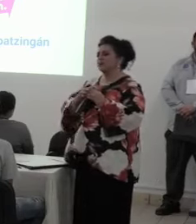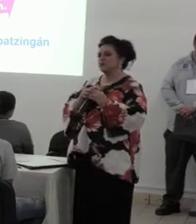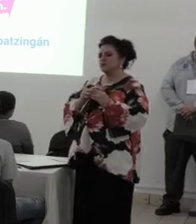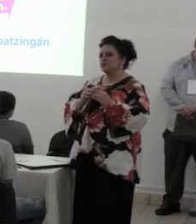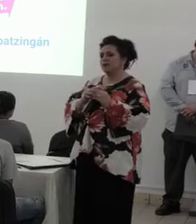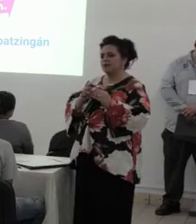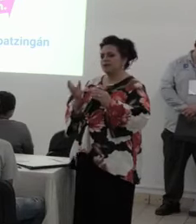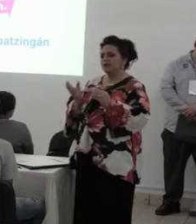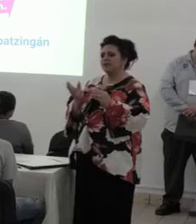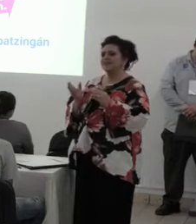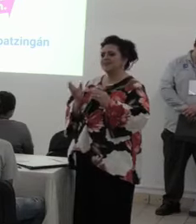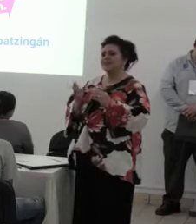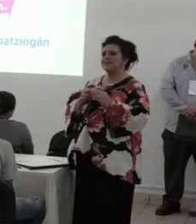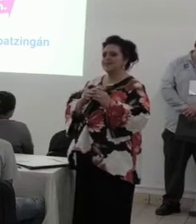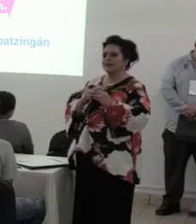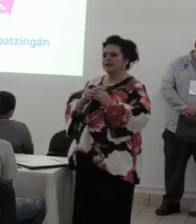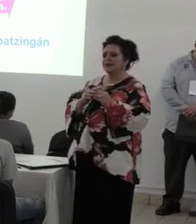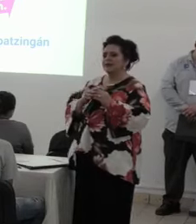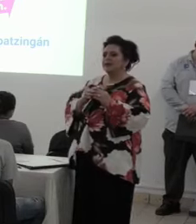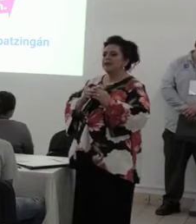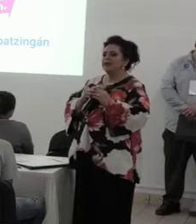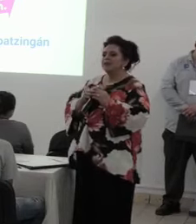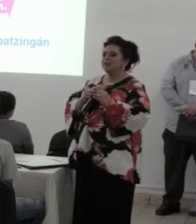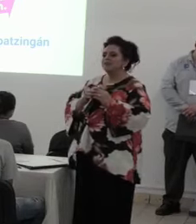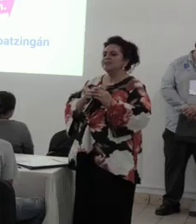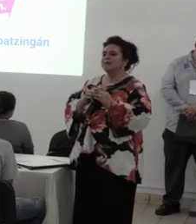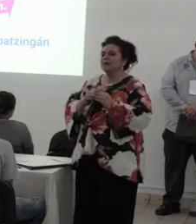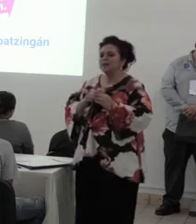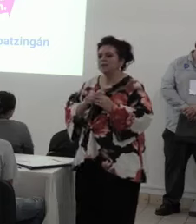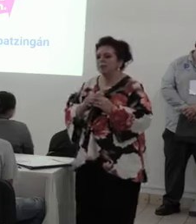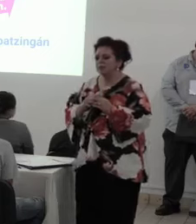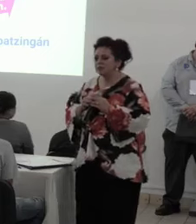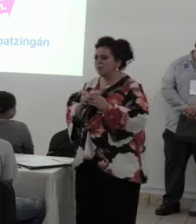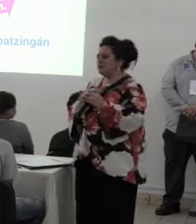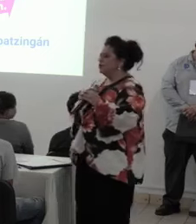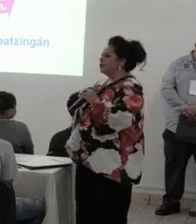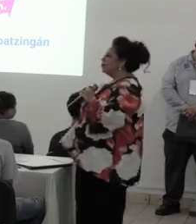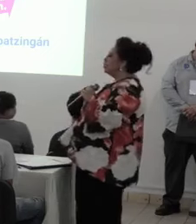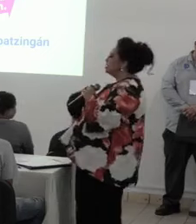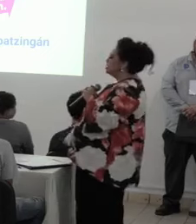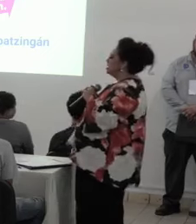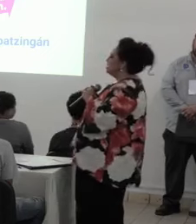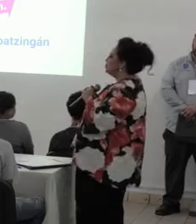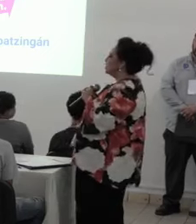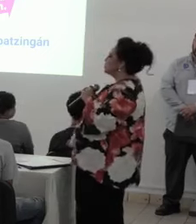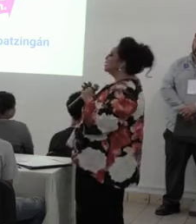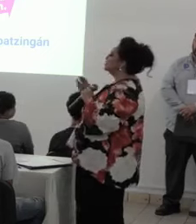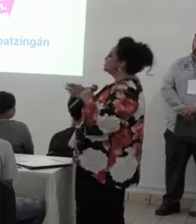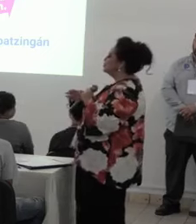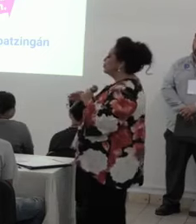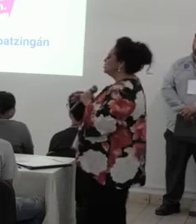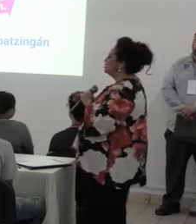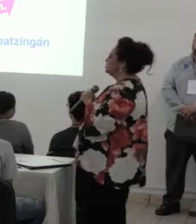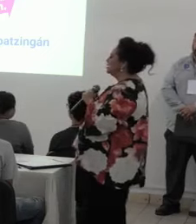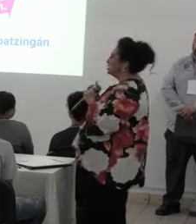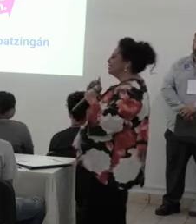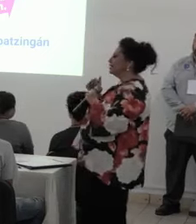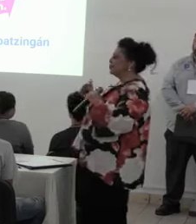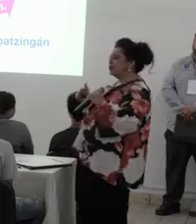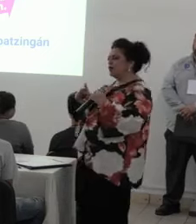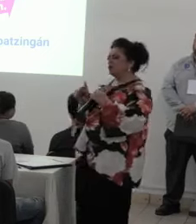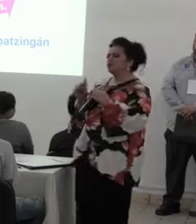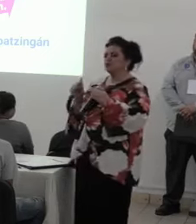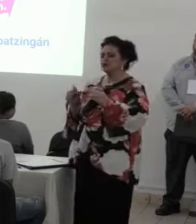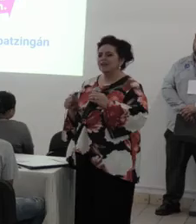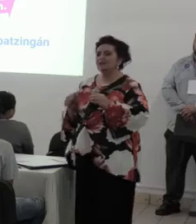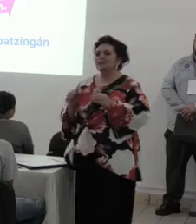en participación ciudadana, igual que Chile en América. Entonces, trabajemos por esa participación en la